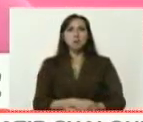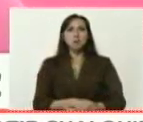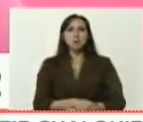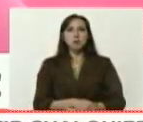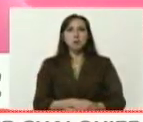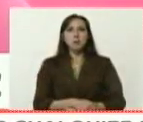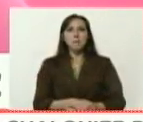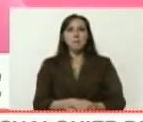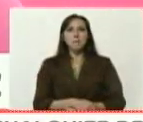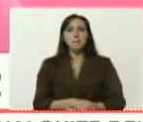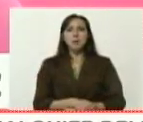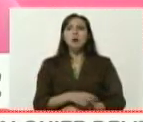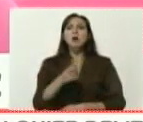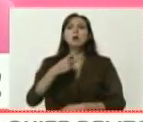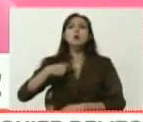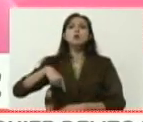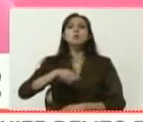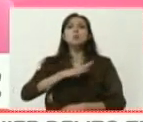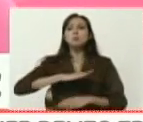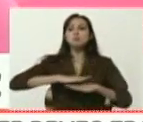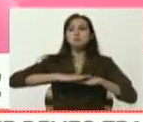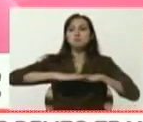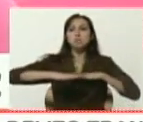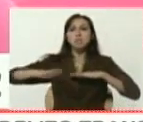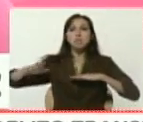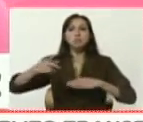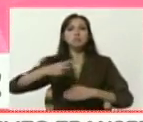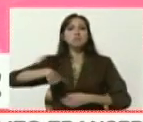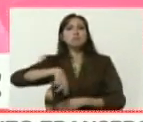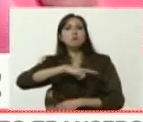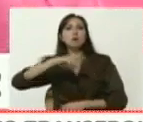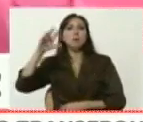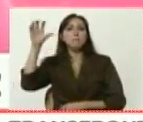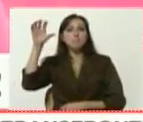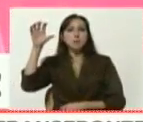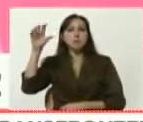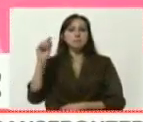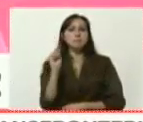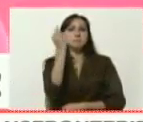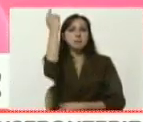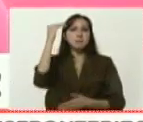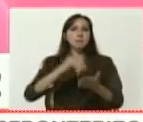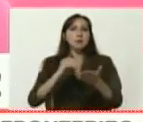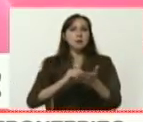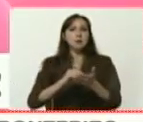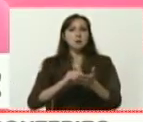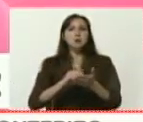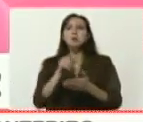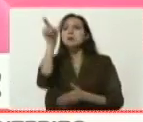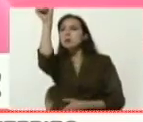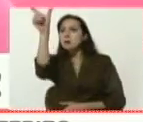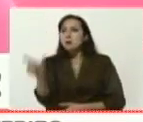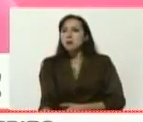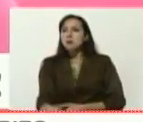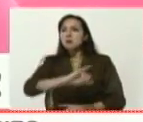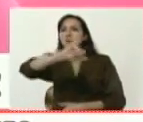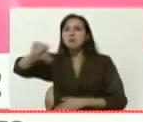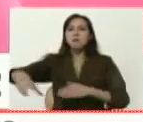llanos y en los pantanos de la patria, y lo por primera vez lo voy a nombrar, el señor Juan Guaidó,